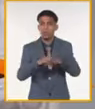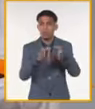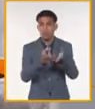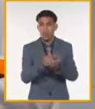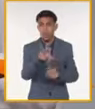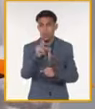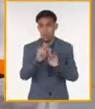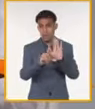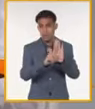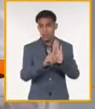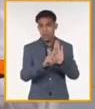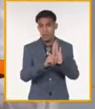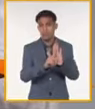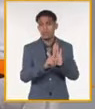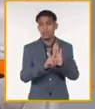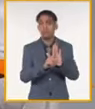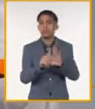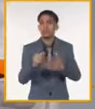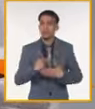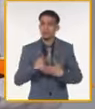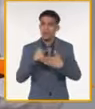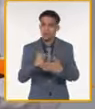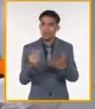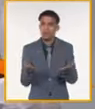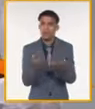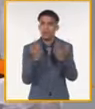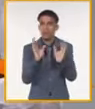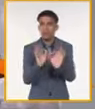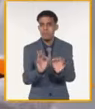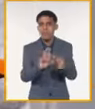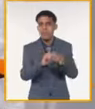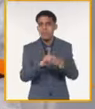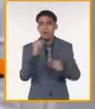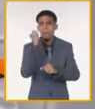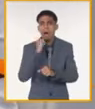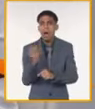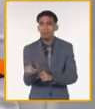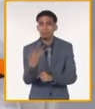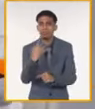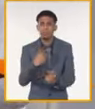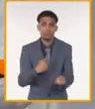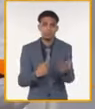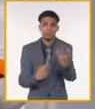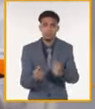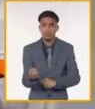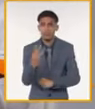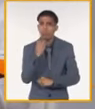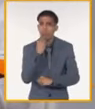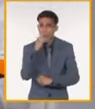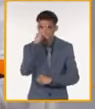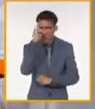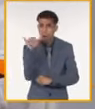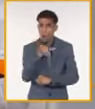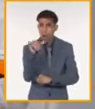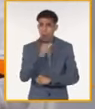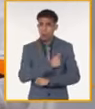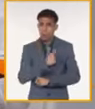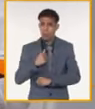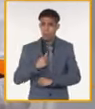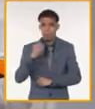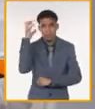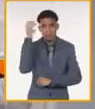nuevas normas impulsan el desarrollo de nuevas m pimes tanto estatales como privadas quién